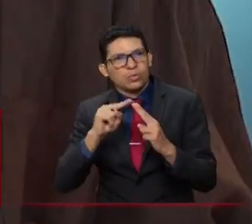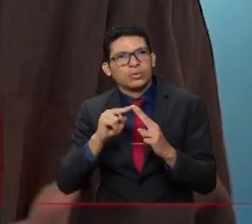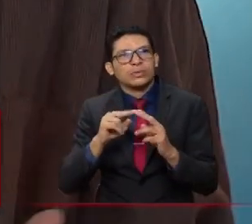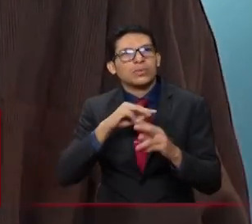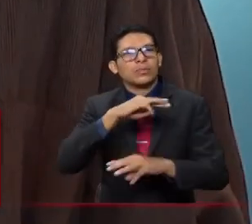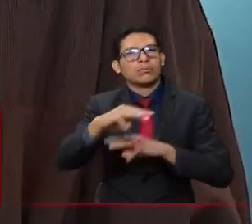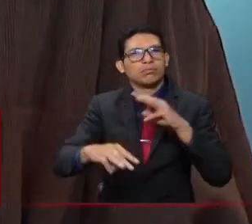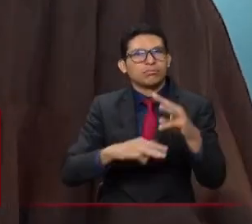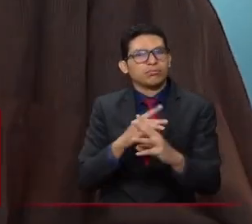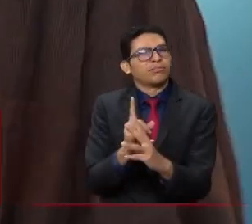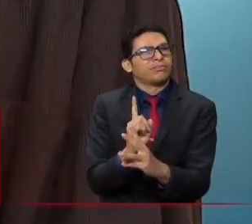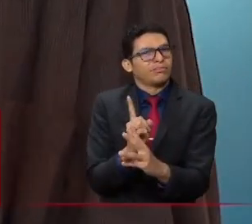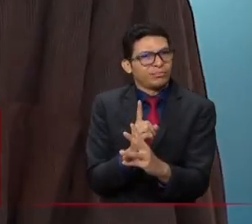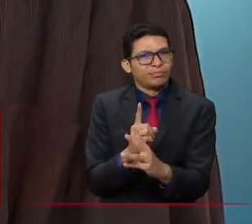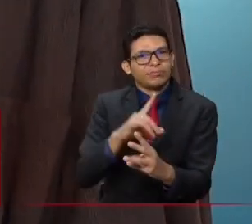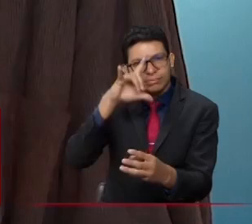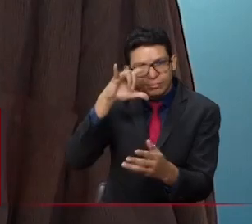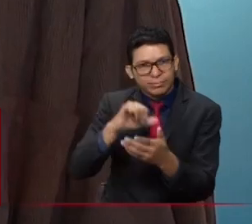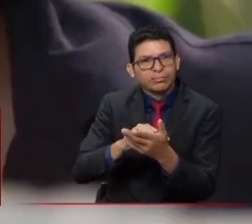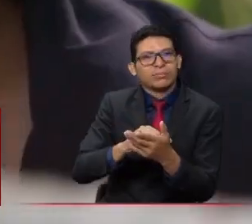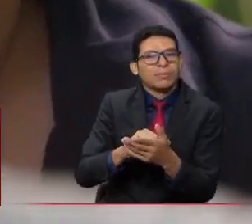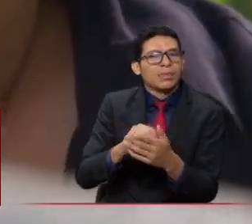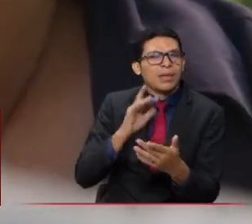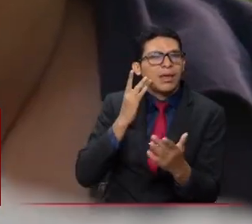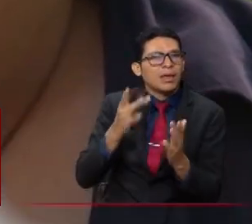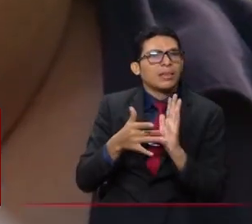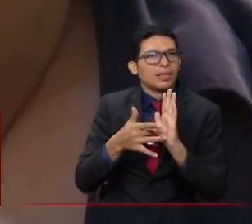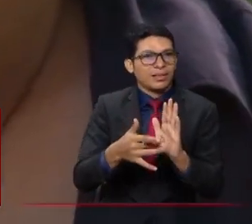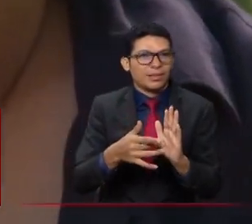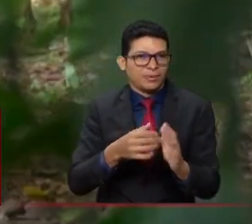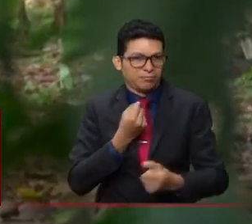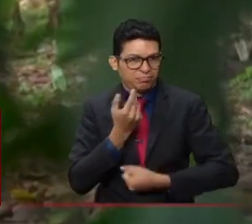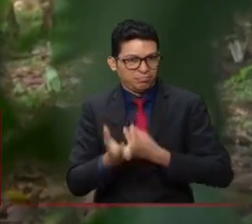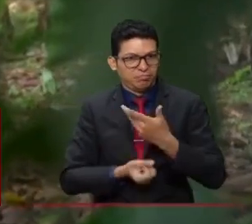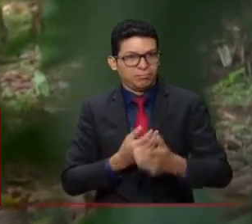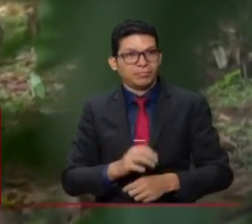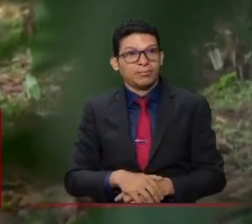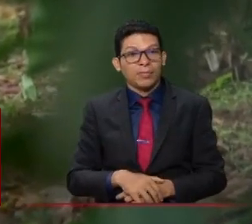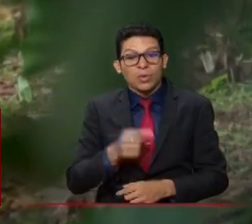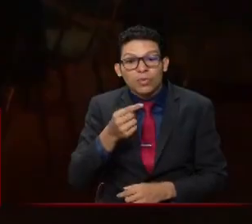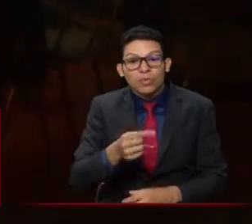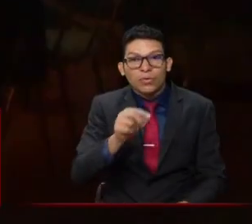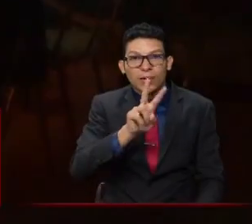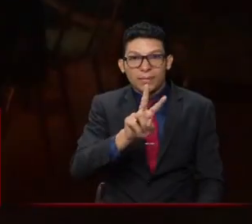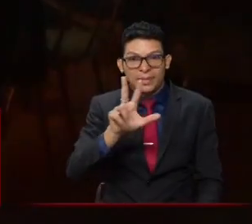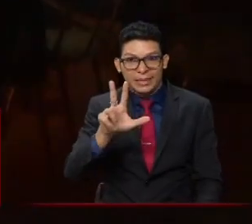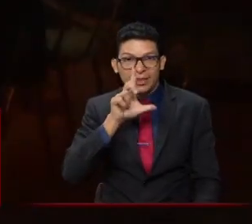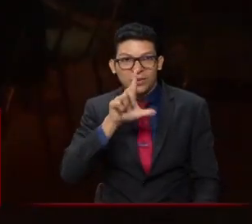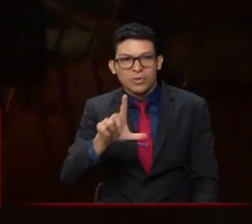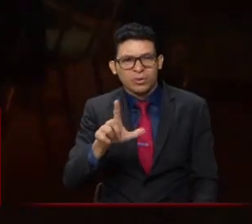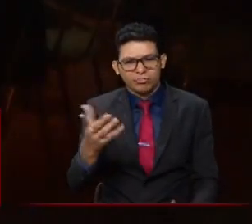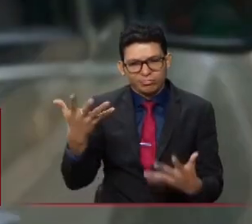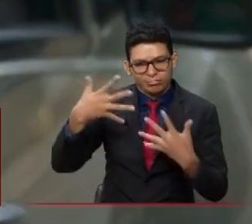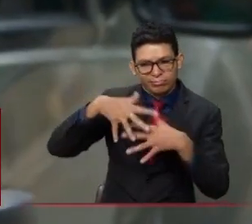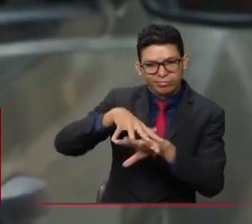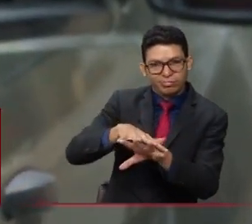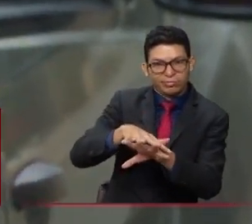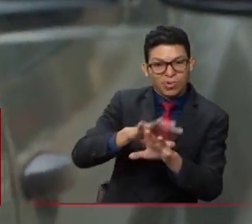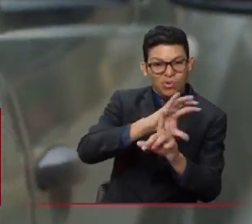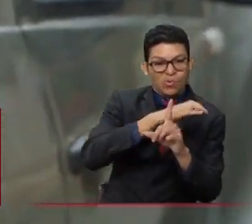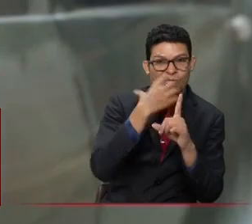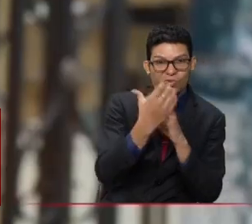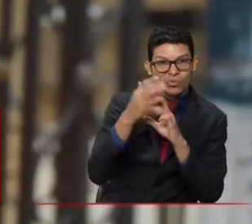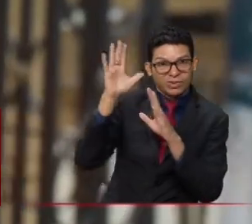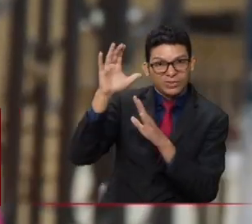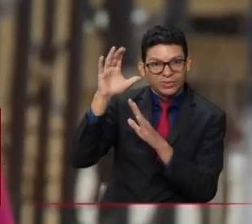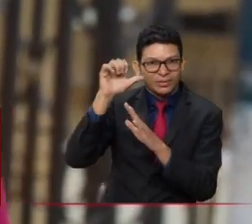porque realmente creemos mucho en lo que tienen que decir. El próximo 23 de julio, el mundo podrá ver esta mezcla entre la cultura del Mediterráneo